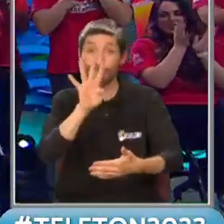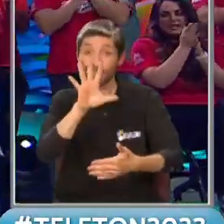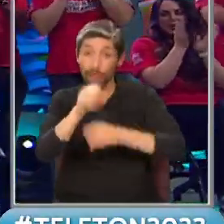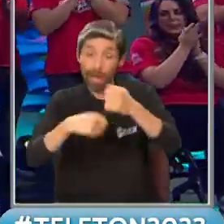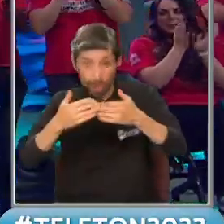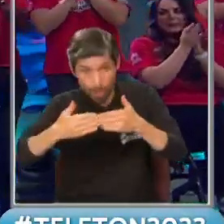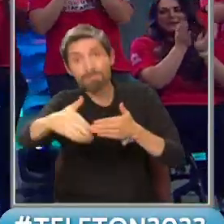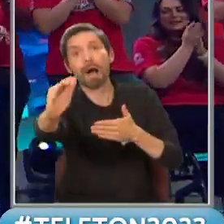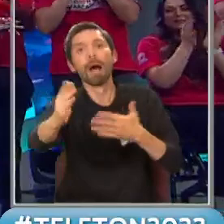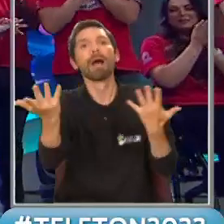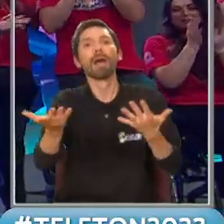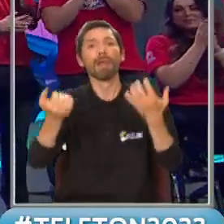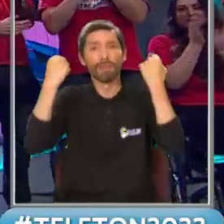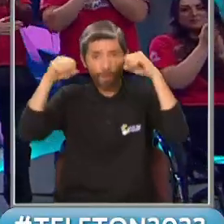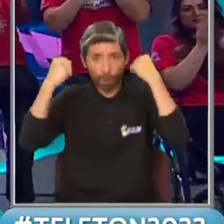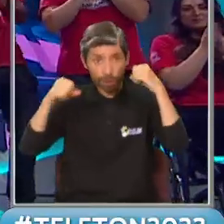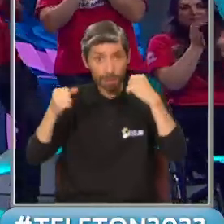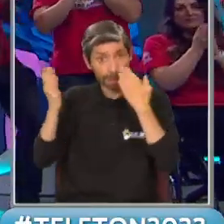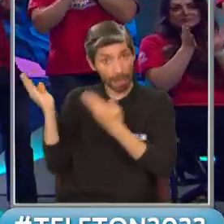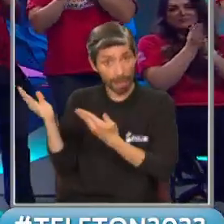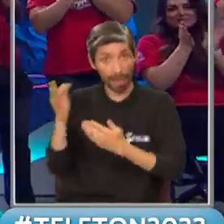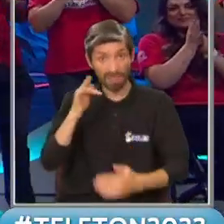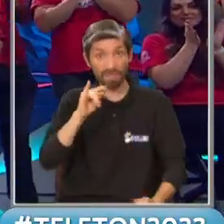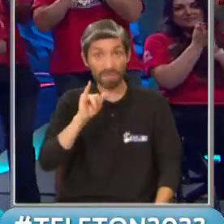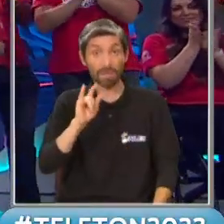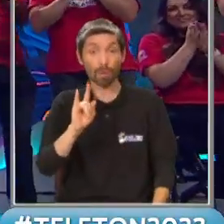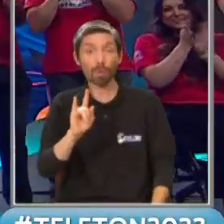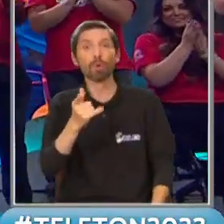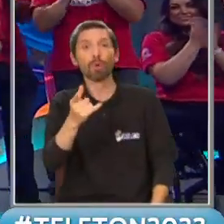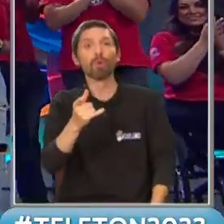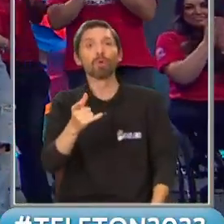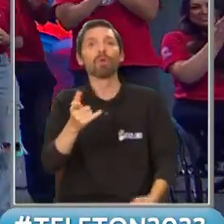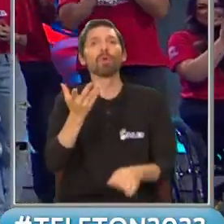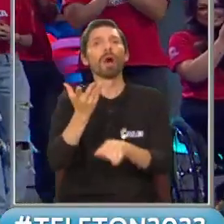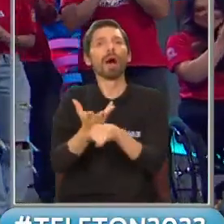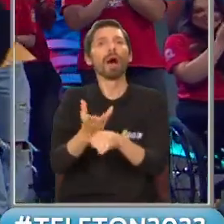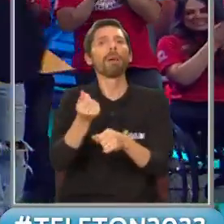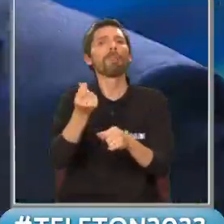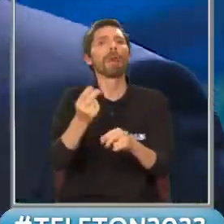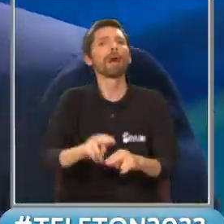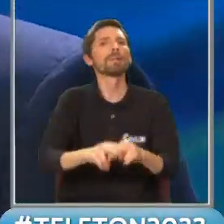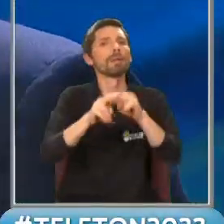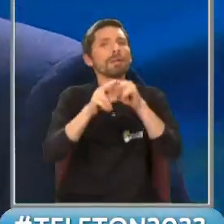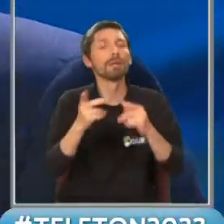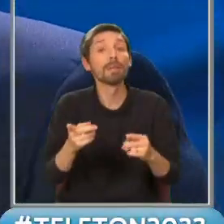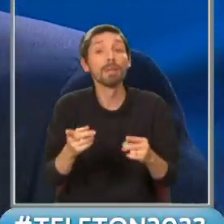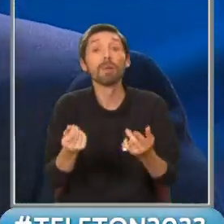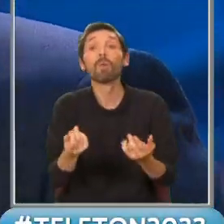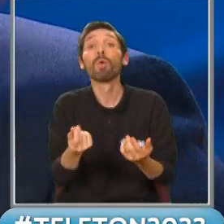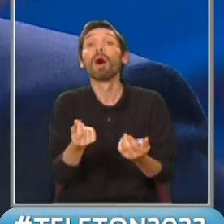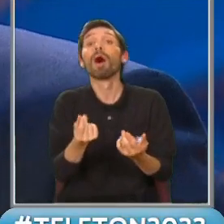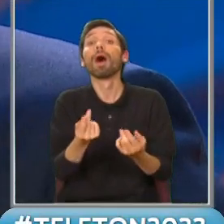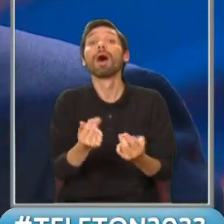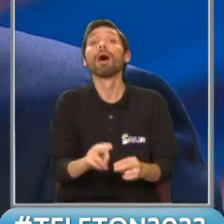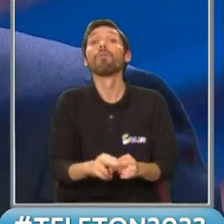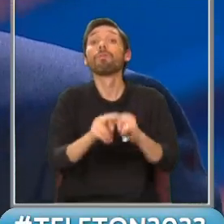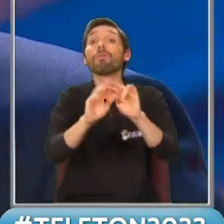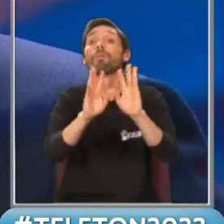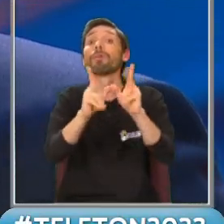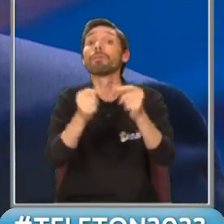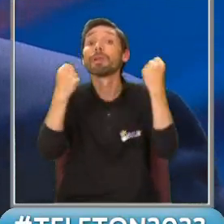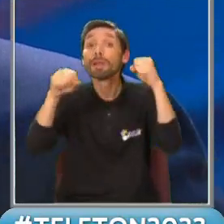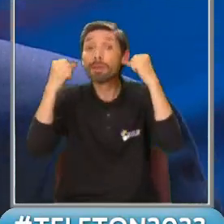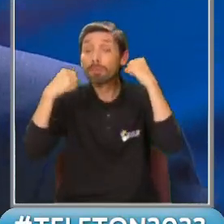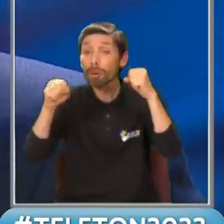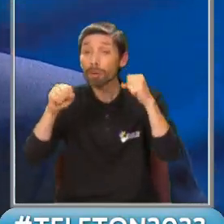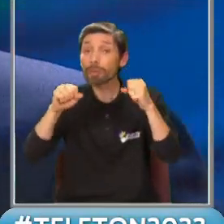más nuestros deportistas Fu aquí arriba del escenario donel el monto me lo dice el monto del aporte de la familia del deporte